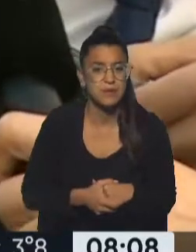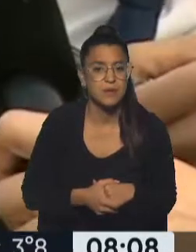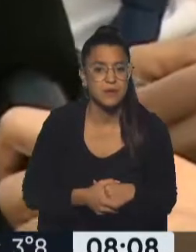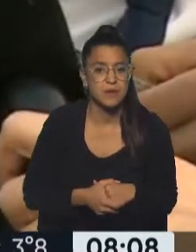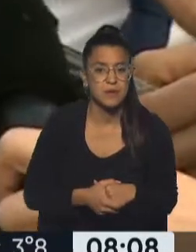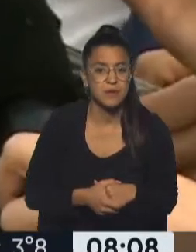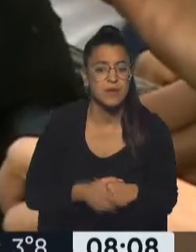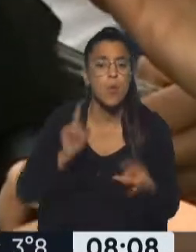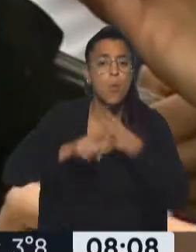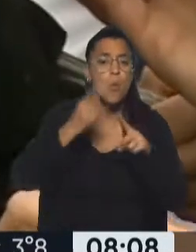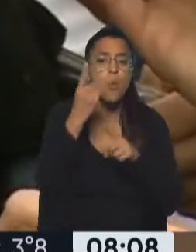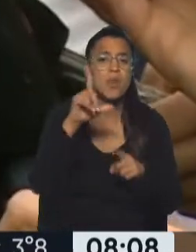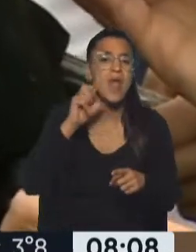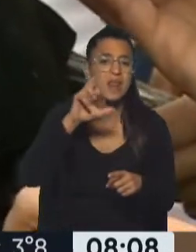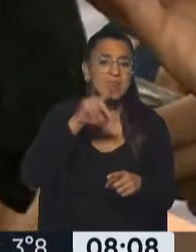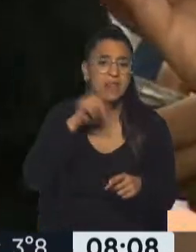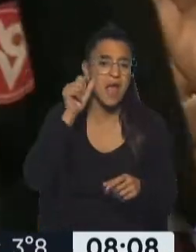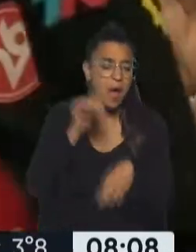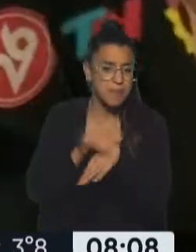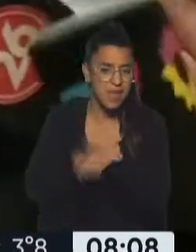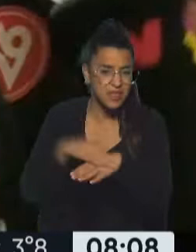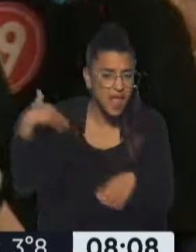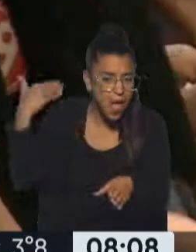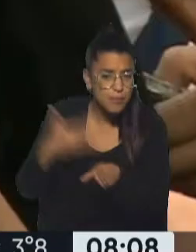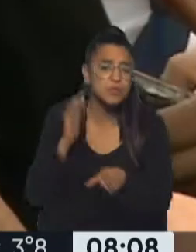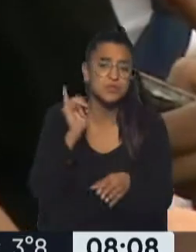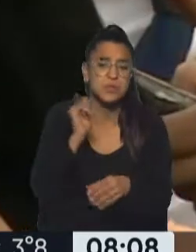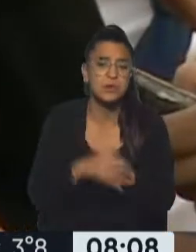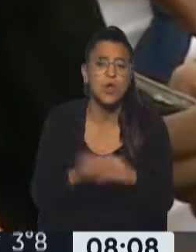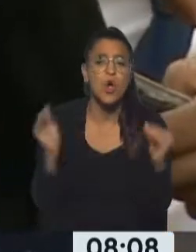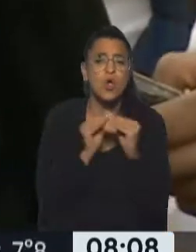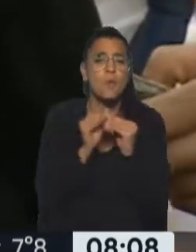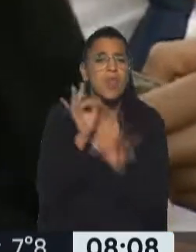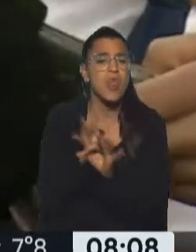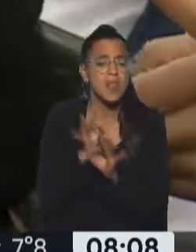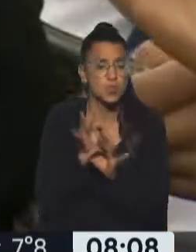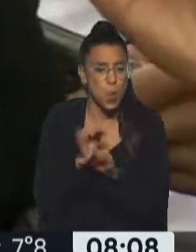¿Qué relación tenía con Uliarte? Eran amigas. Hace bastante, sí, eran compañeras de la escuela.